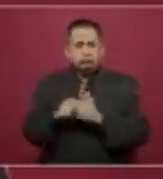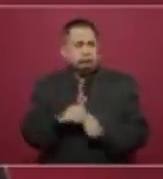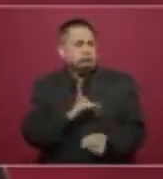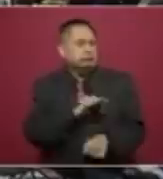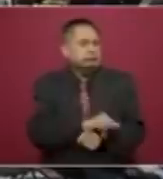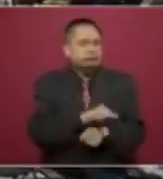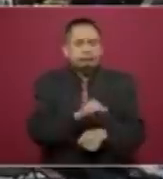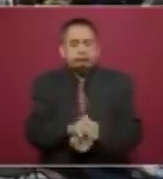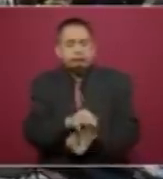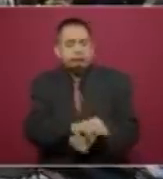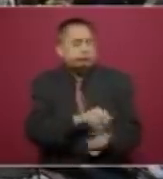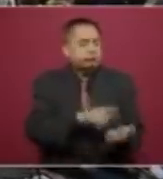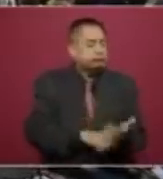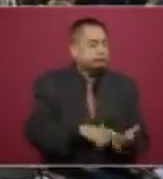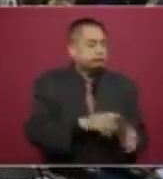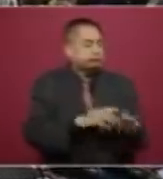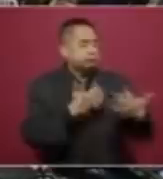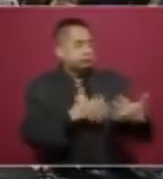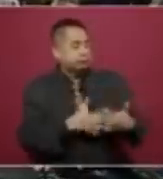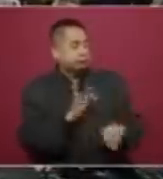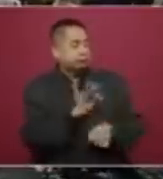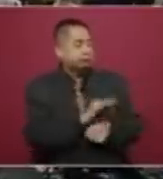protegiendo a empresas.